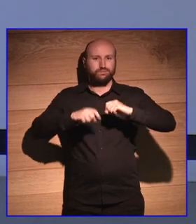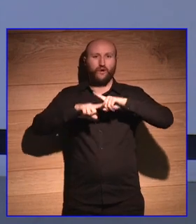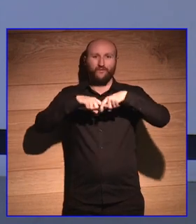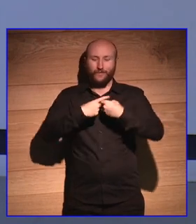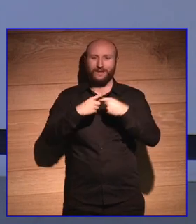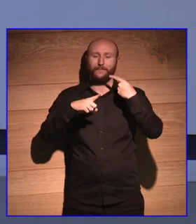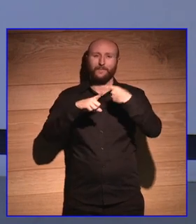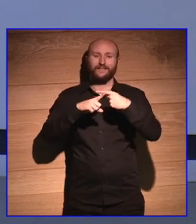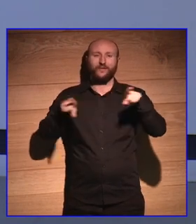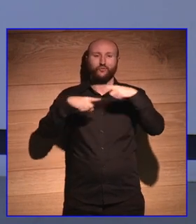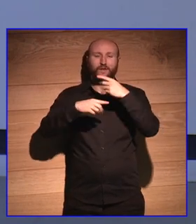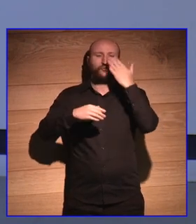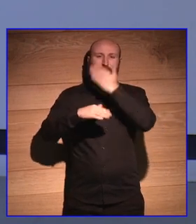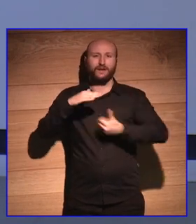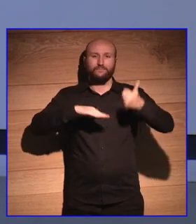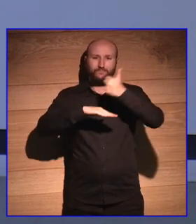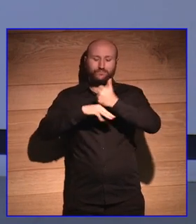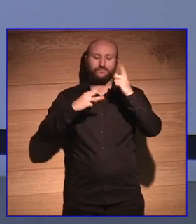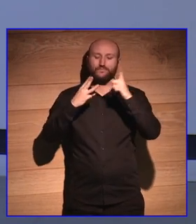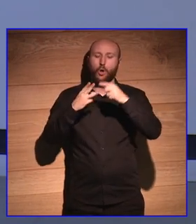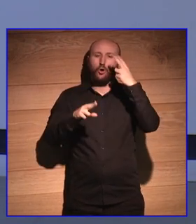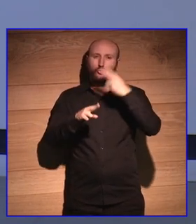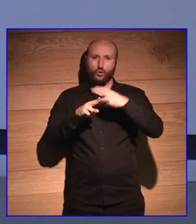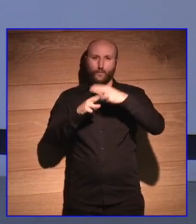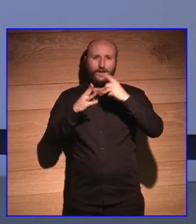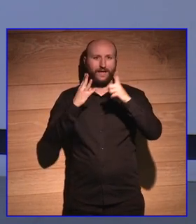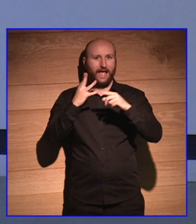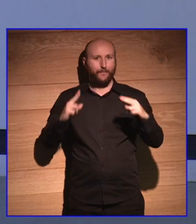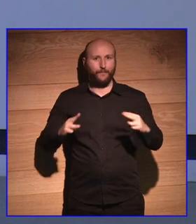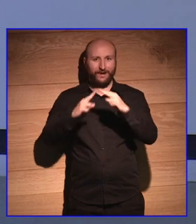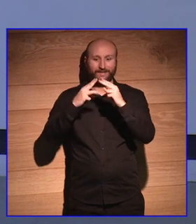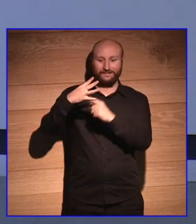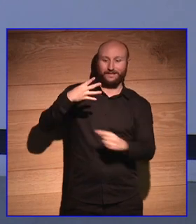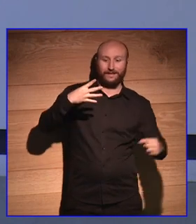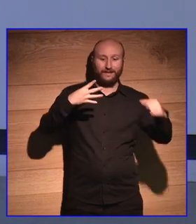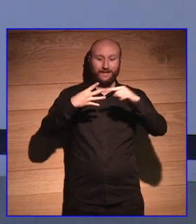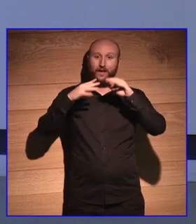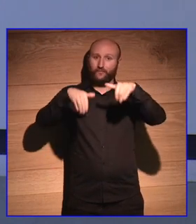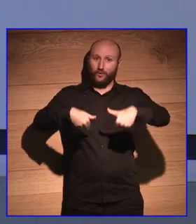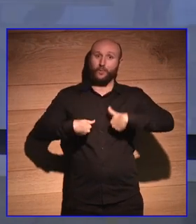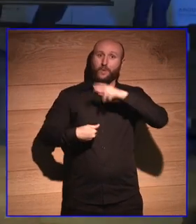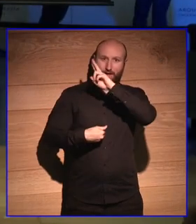en el conservatorio madrileño roma y parís y un regreso a madrid final que ahora veremos